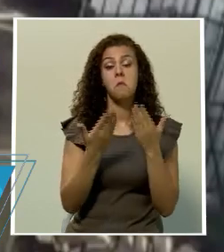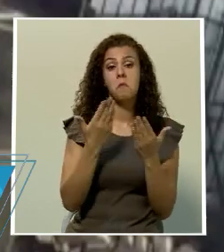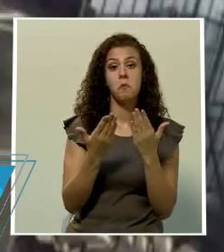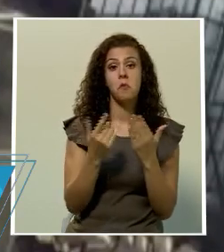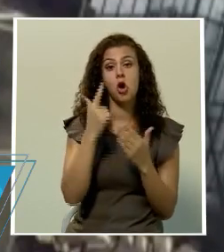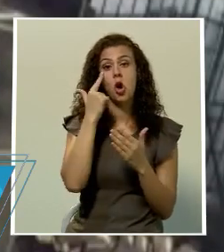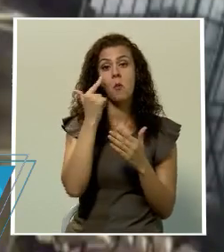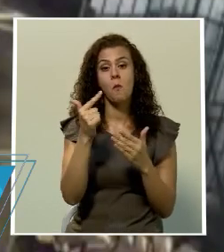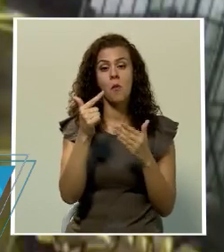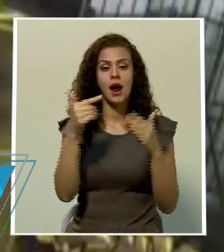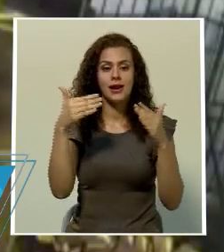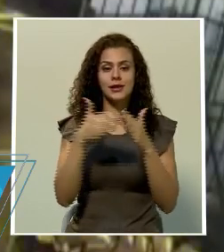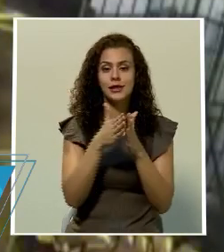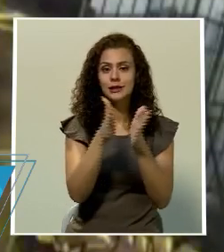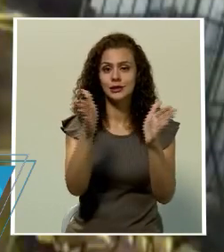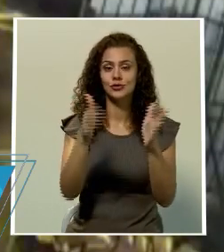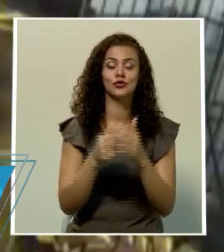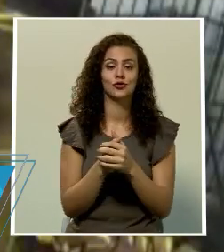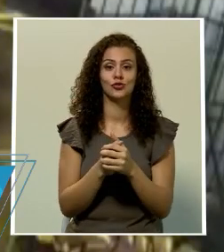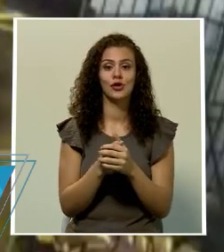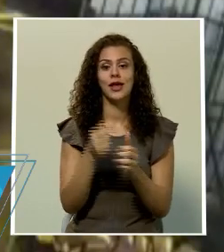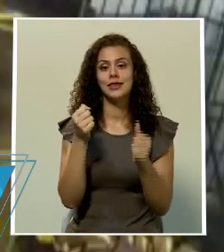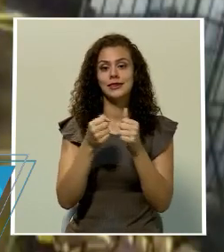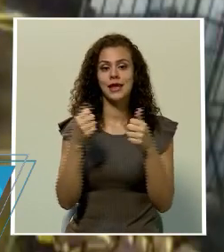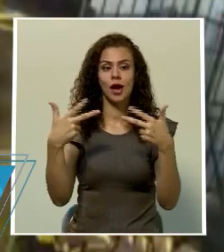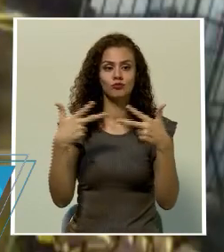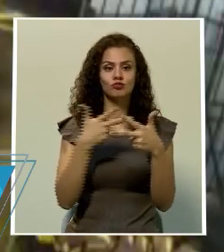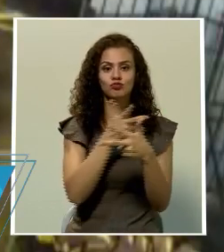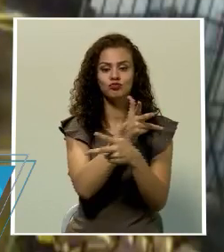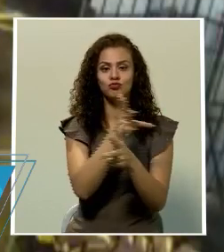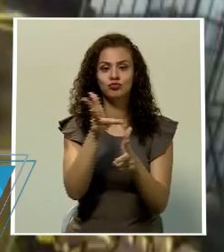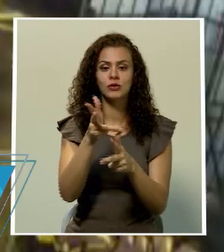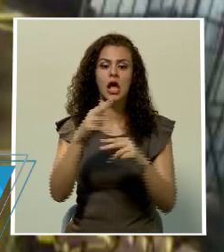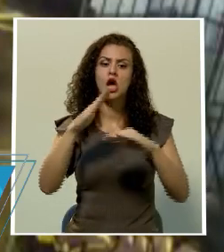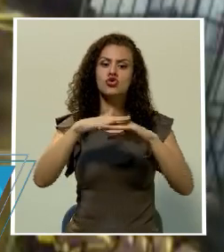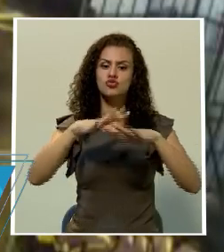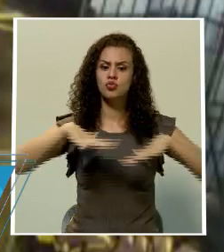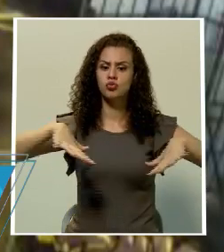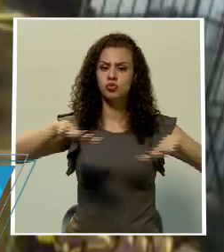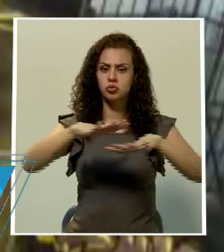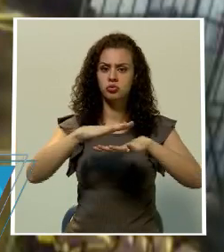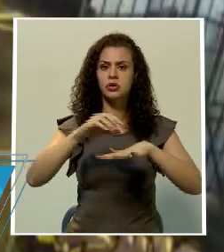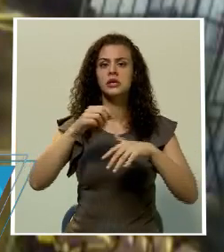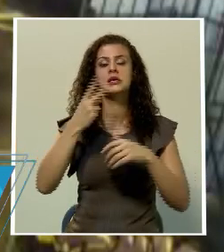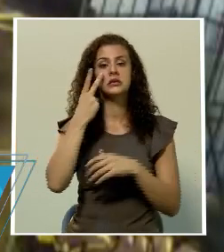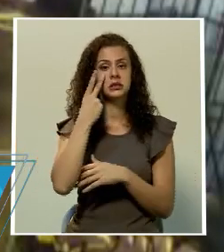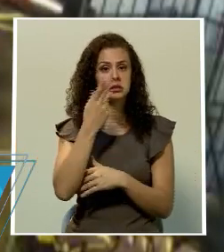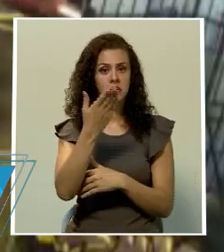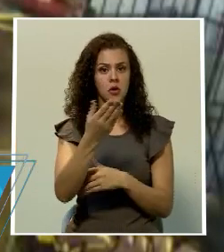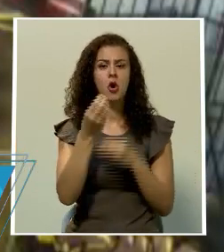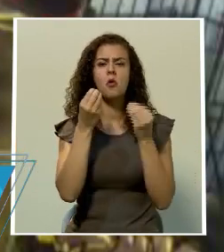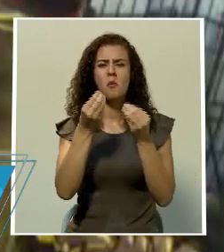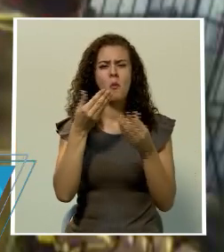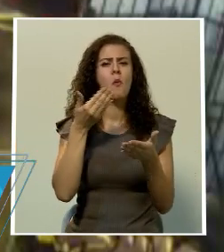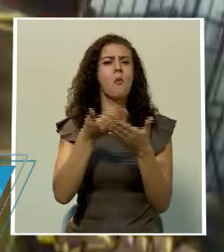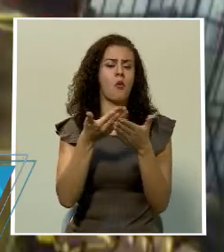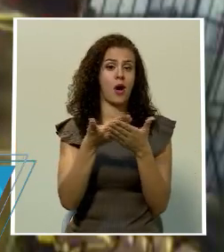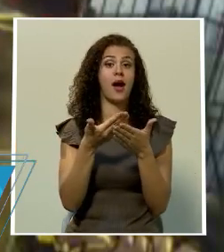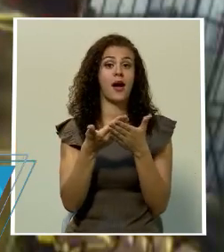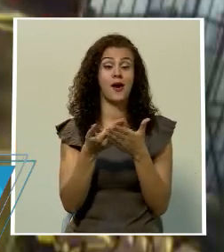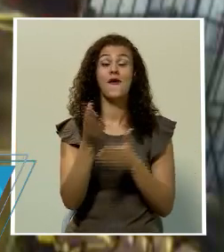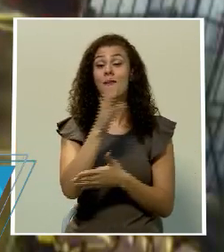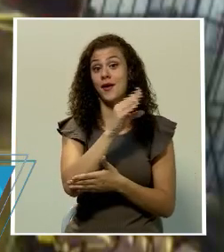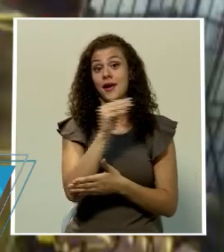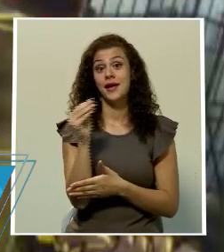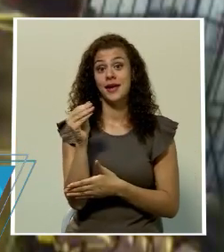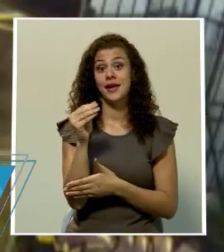probablemente por la intersección de vehículos. La superficie de rodaje se ve muy húmeda